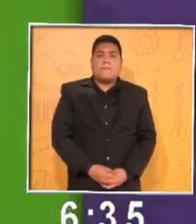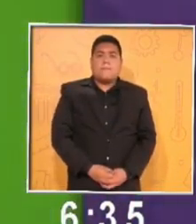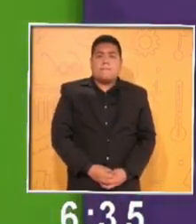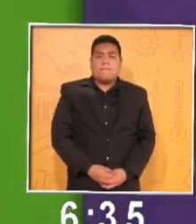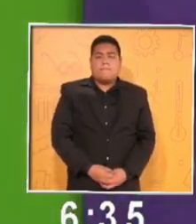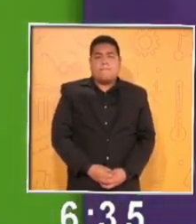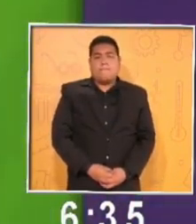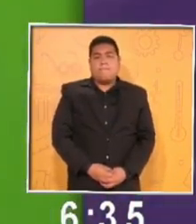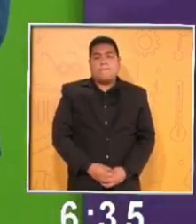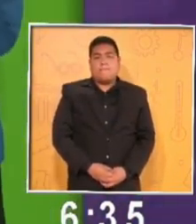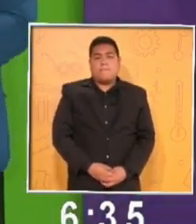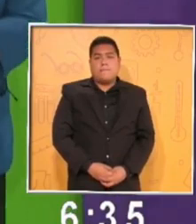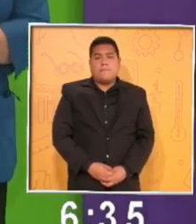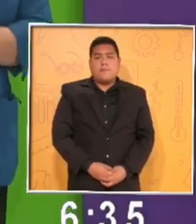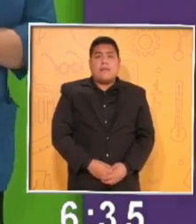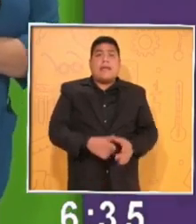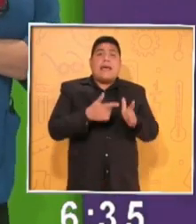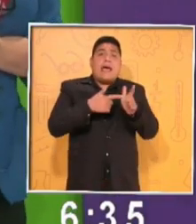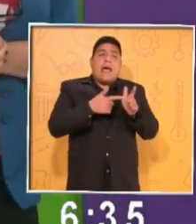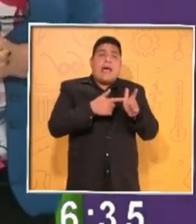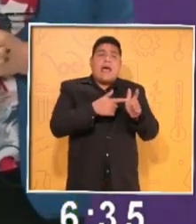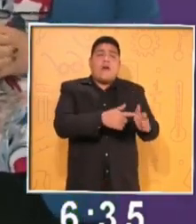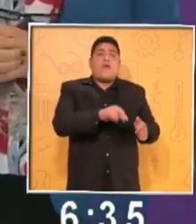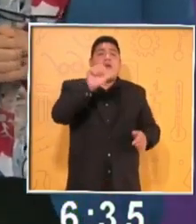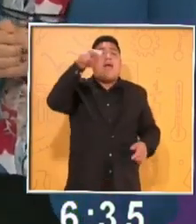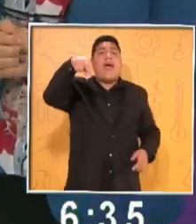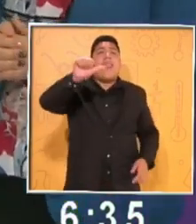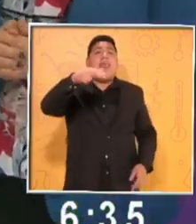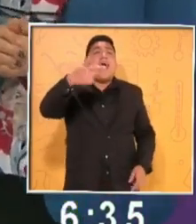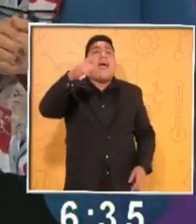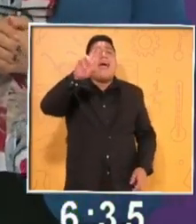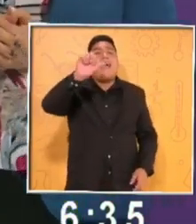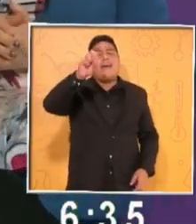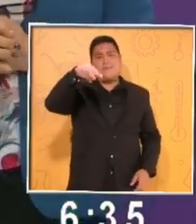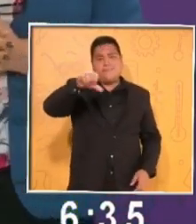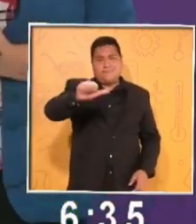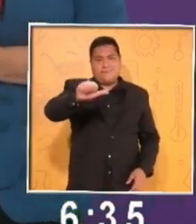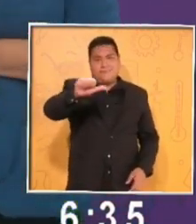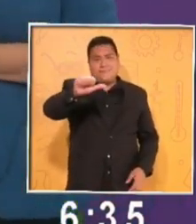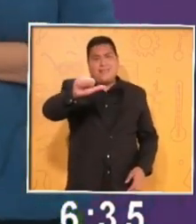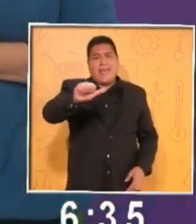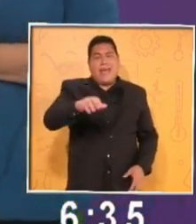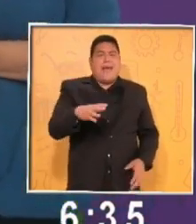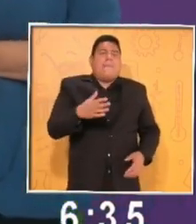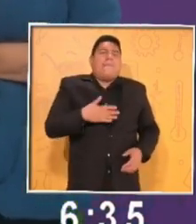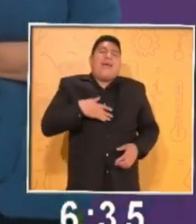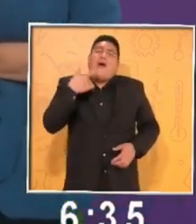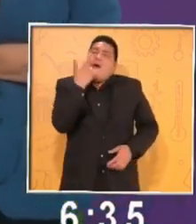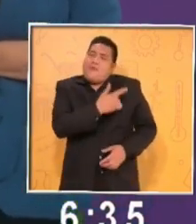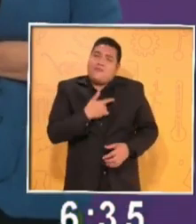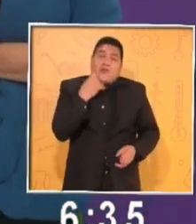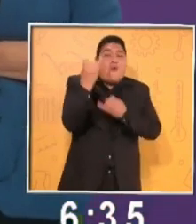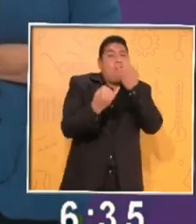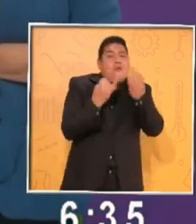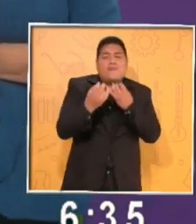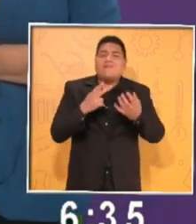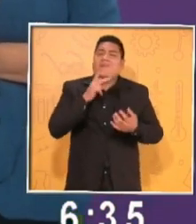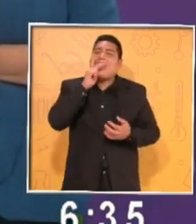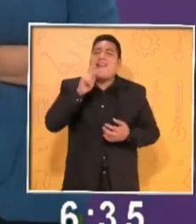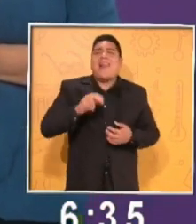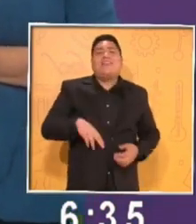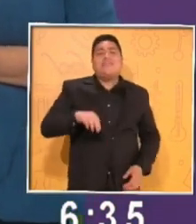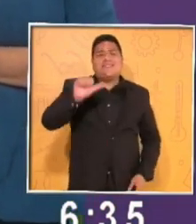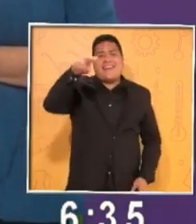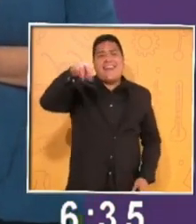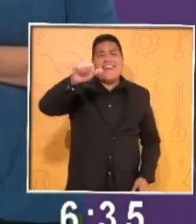Seguimos con un anagrama. Normalmente a mí me encantan los juegos de palabras y los anagramas son